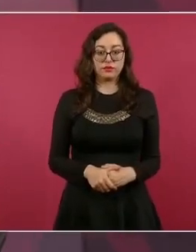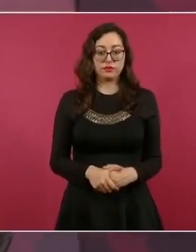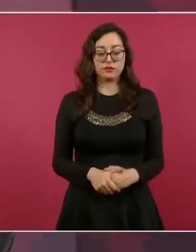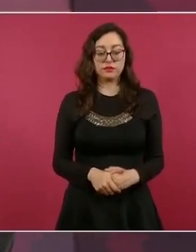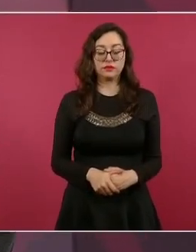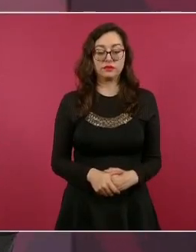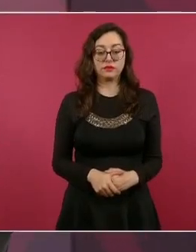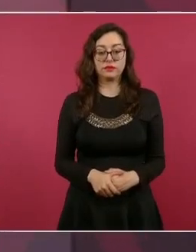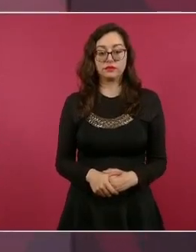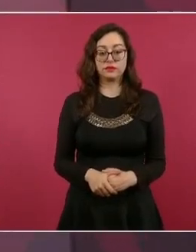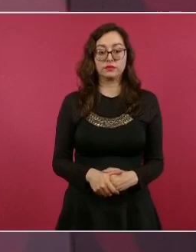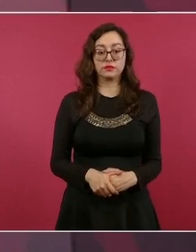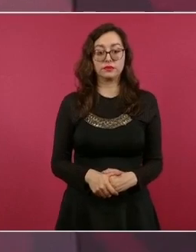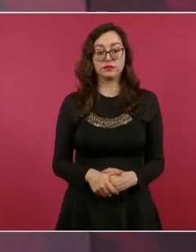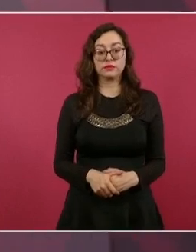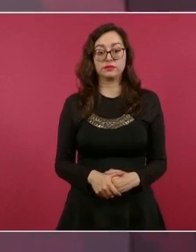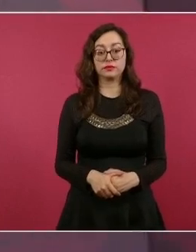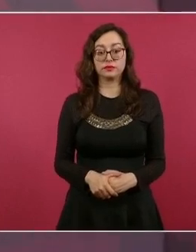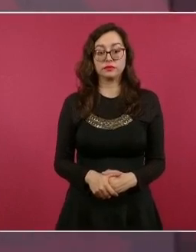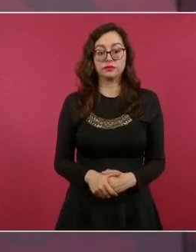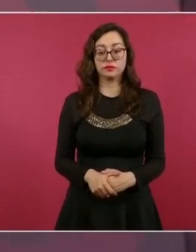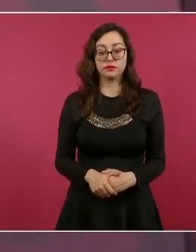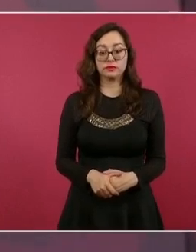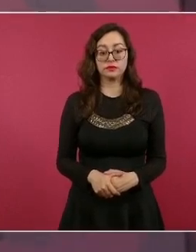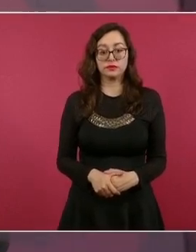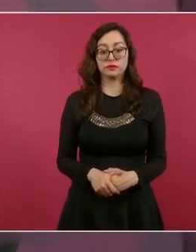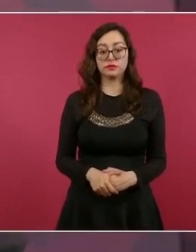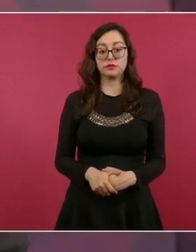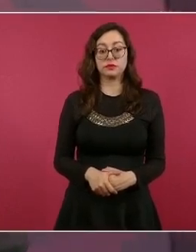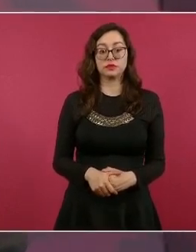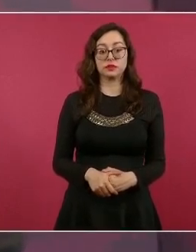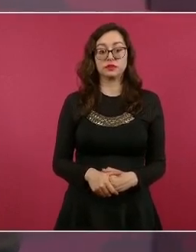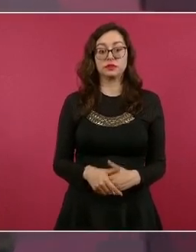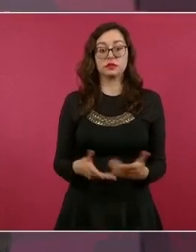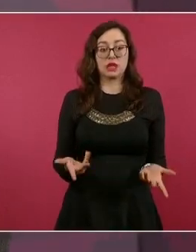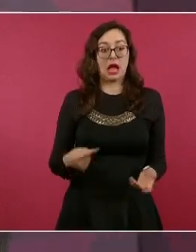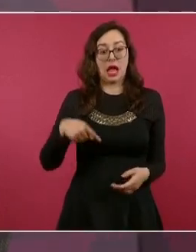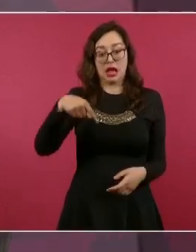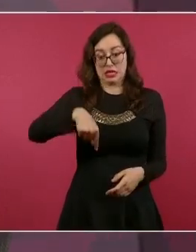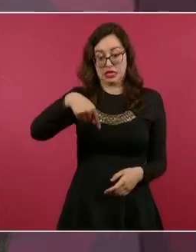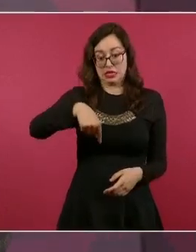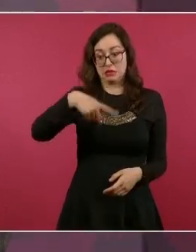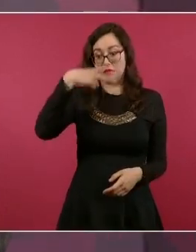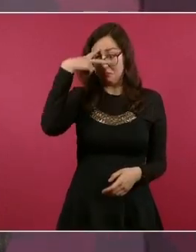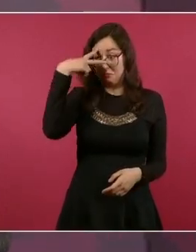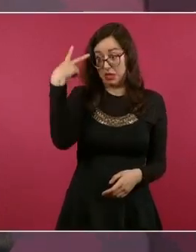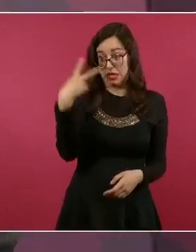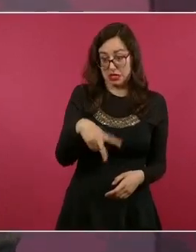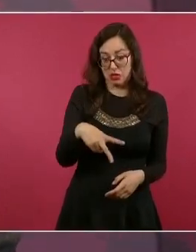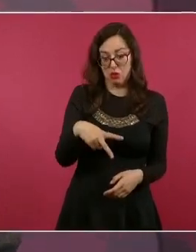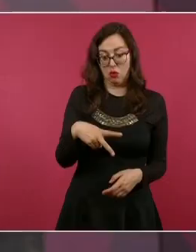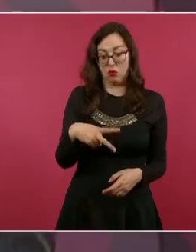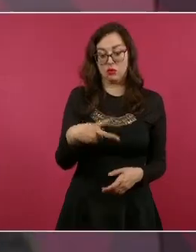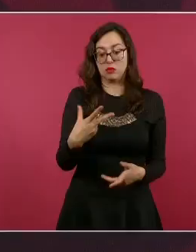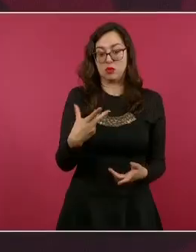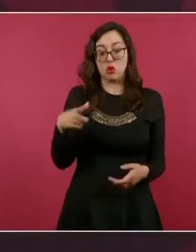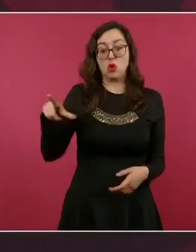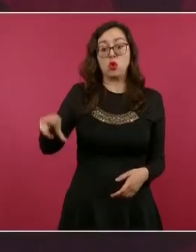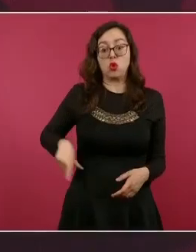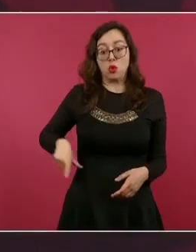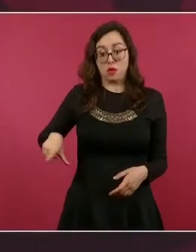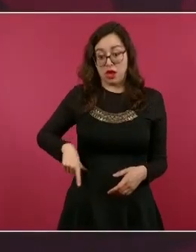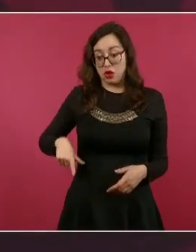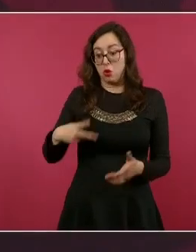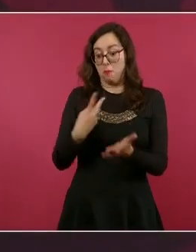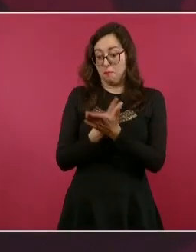condecoraciones, reconocimientos que se dan en el Servicio Exterior Mexicano, pues sí les